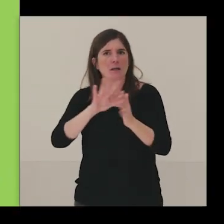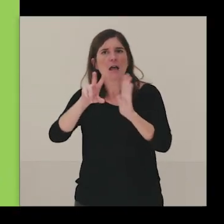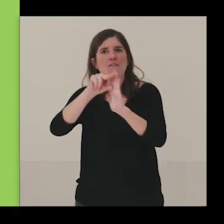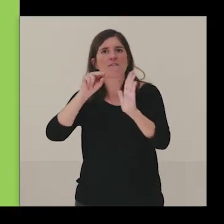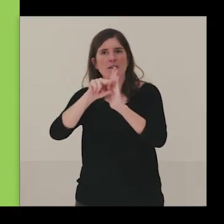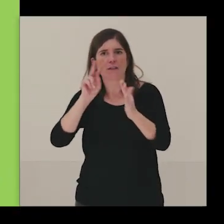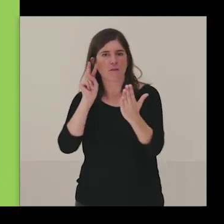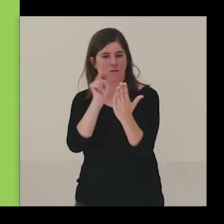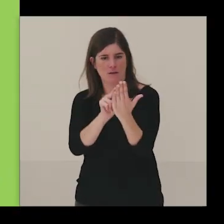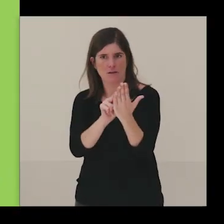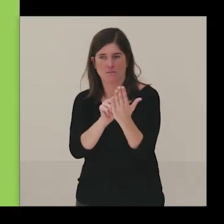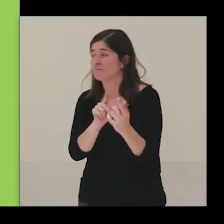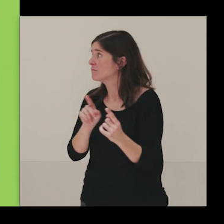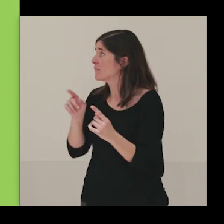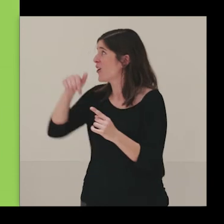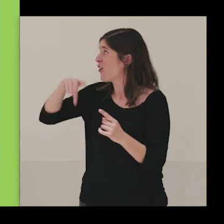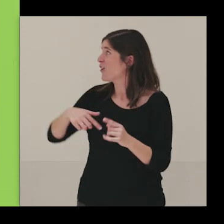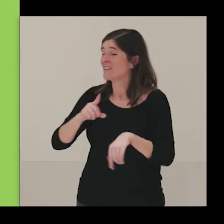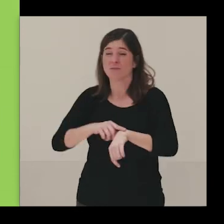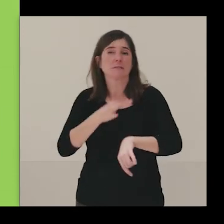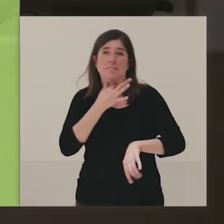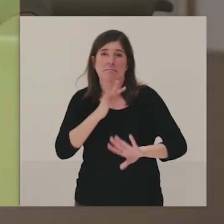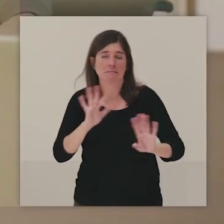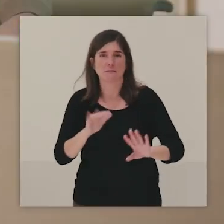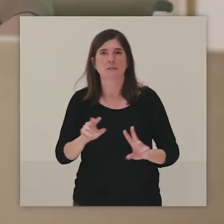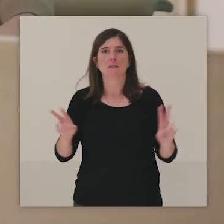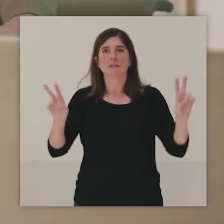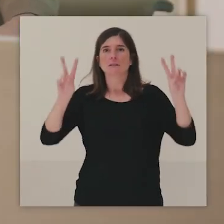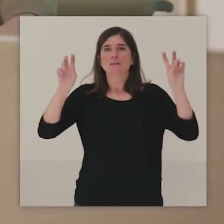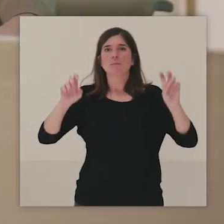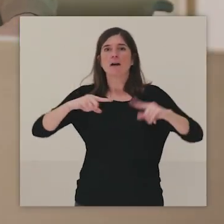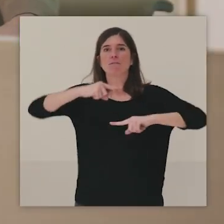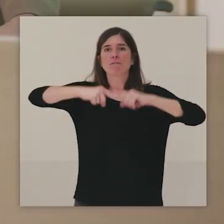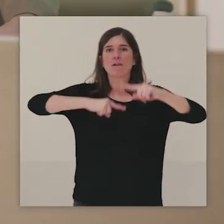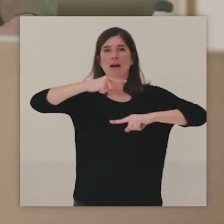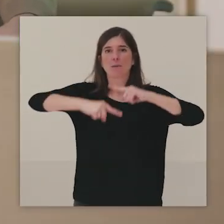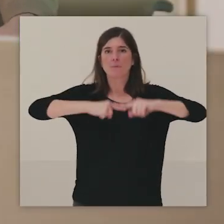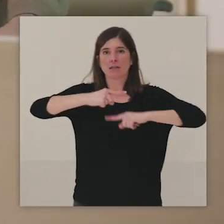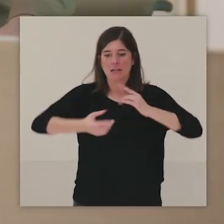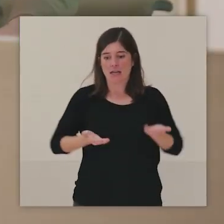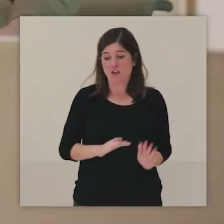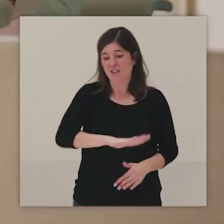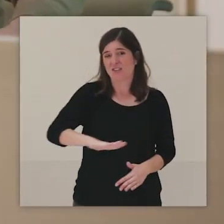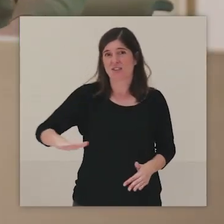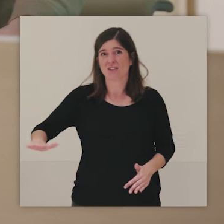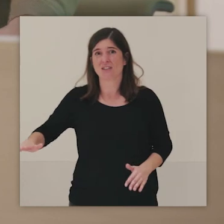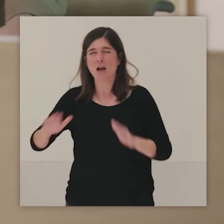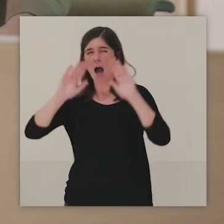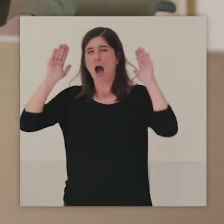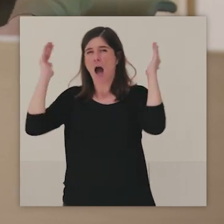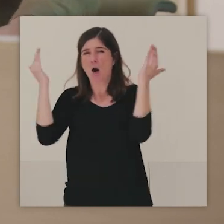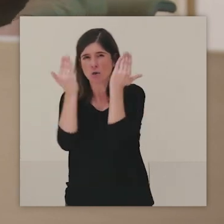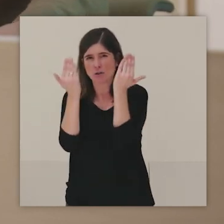una iniciativa, familias con niños y niñas TEA, y cómo se están